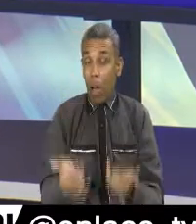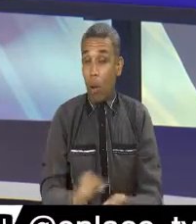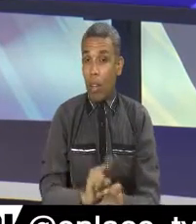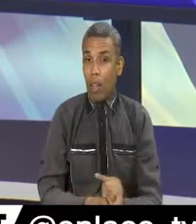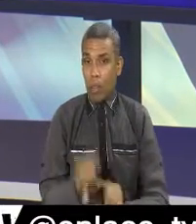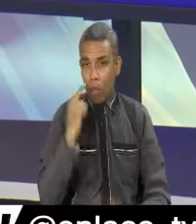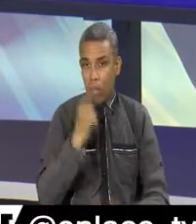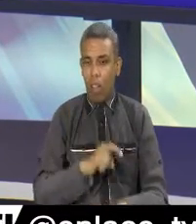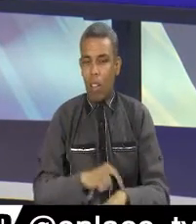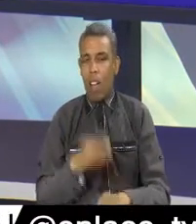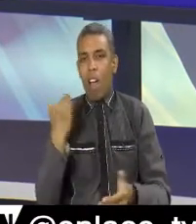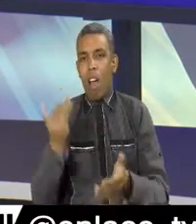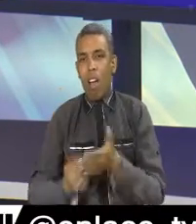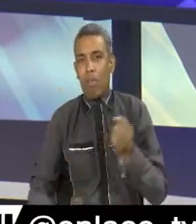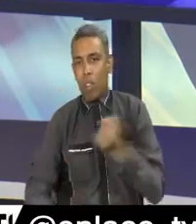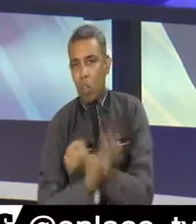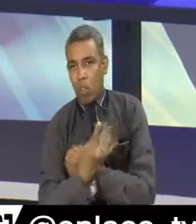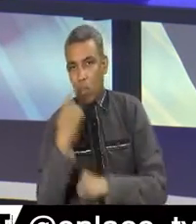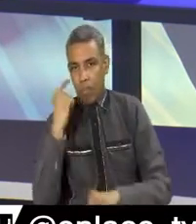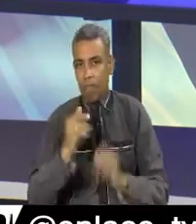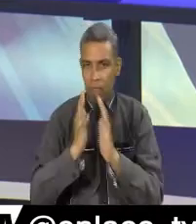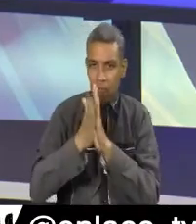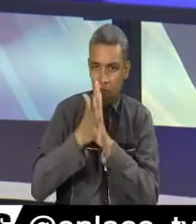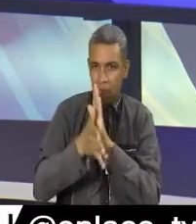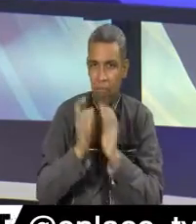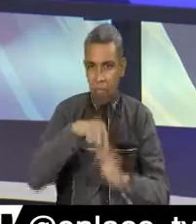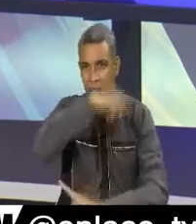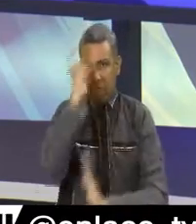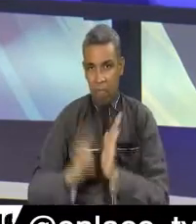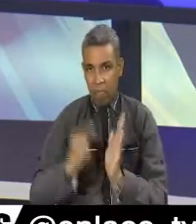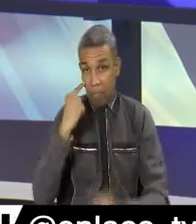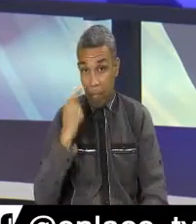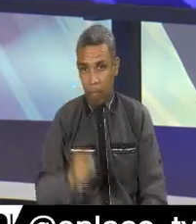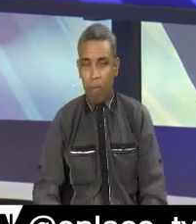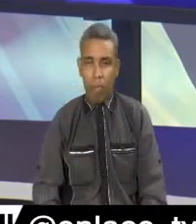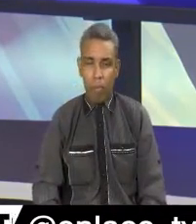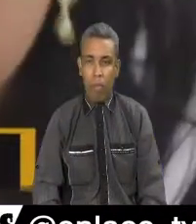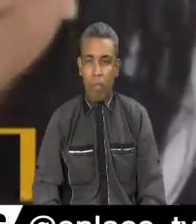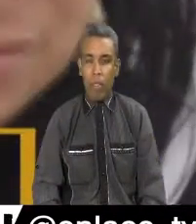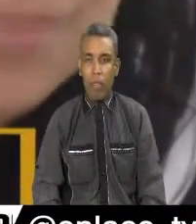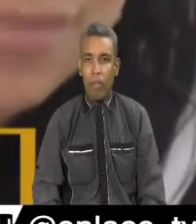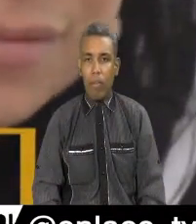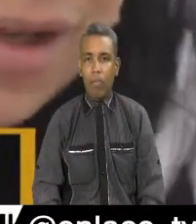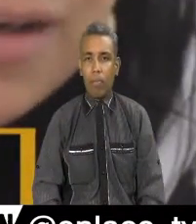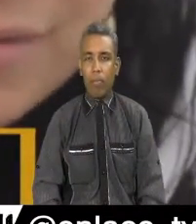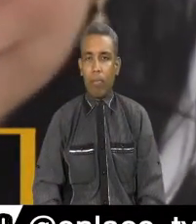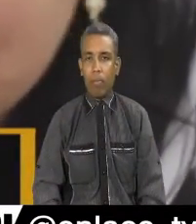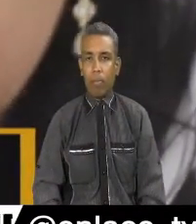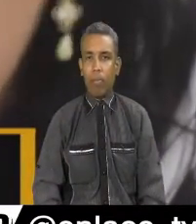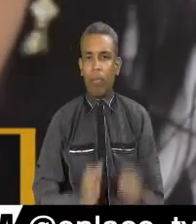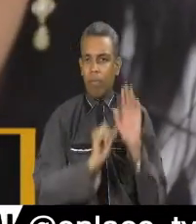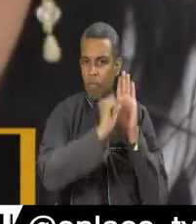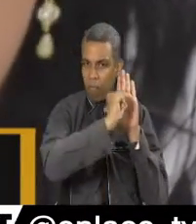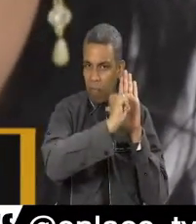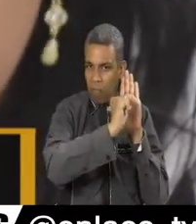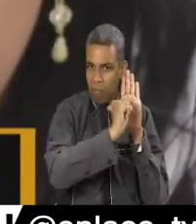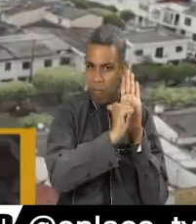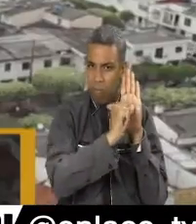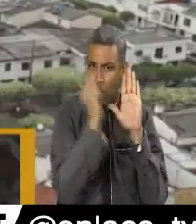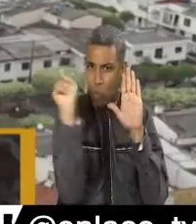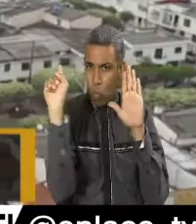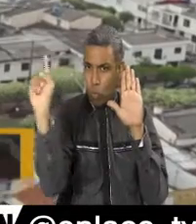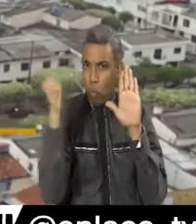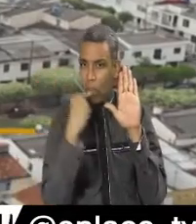4 de la mañana, el primero y el tercer sábado de cada mes. El artículo primero de esta norma establece que el horario de